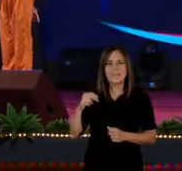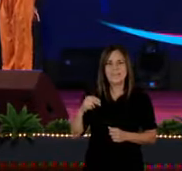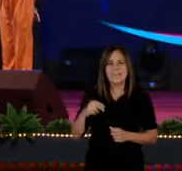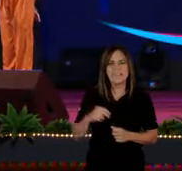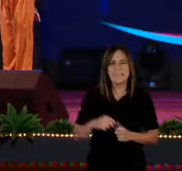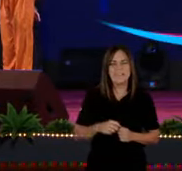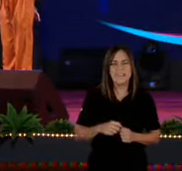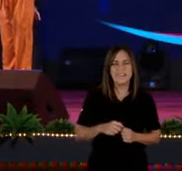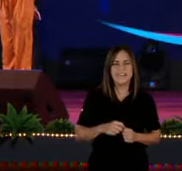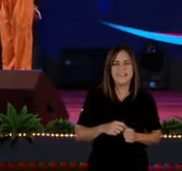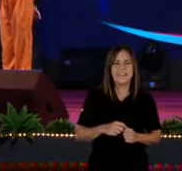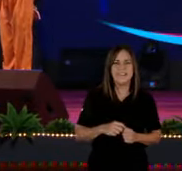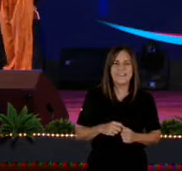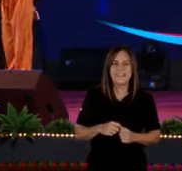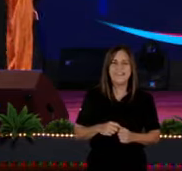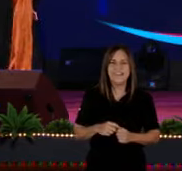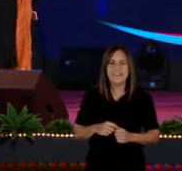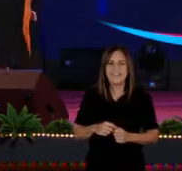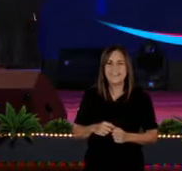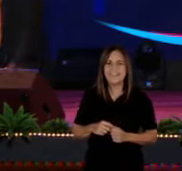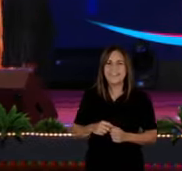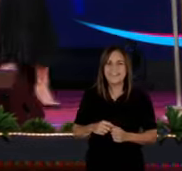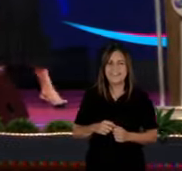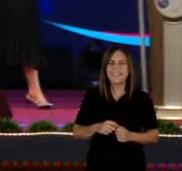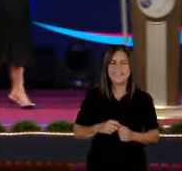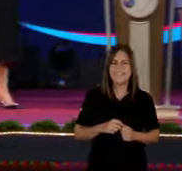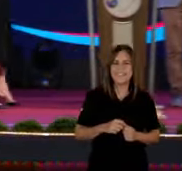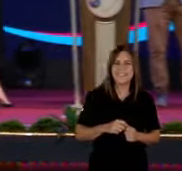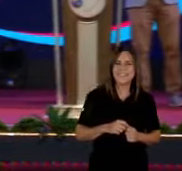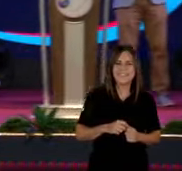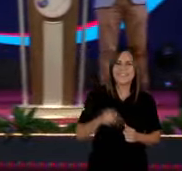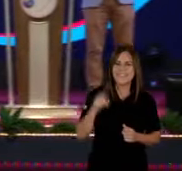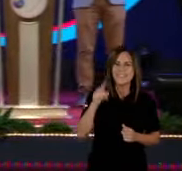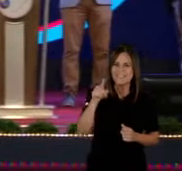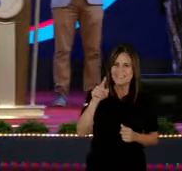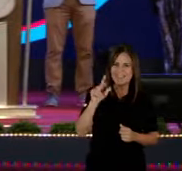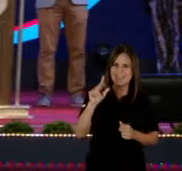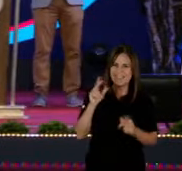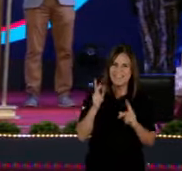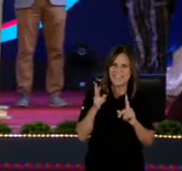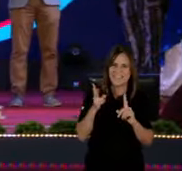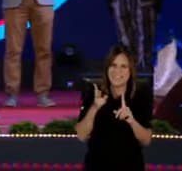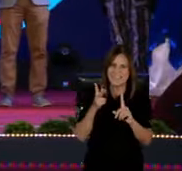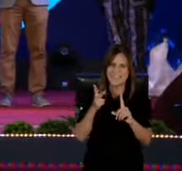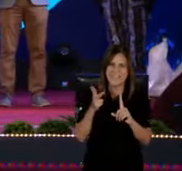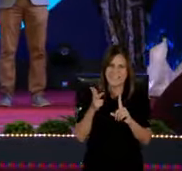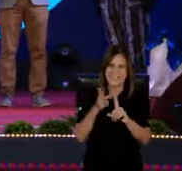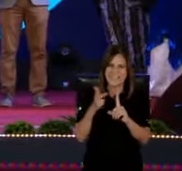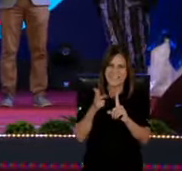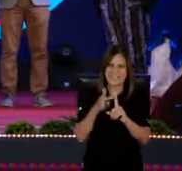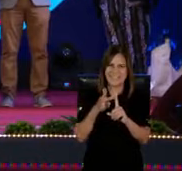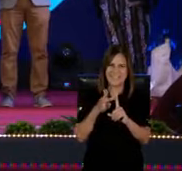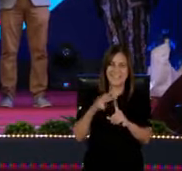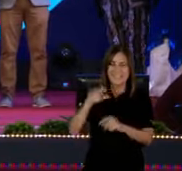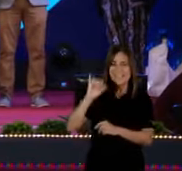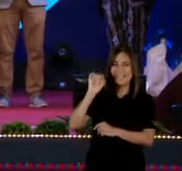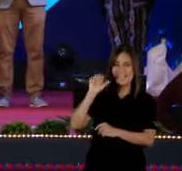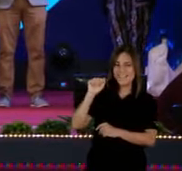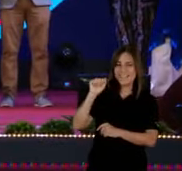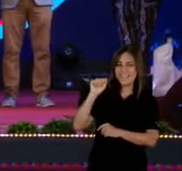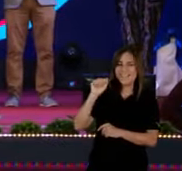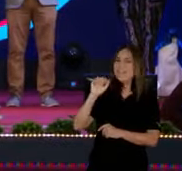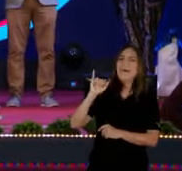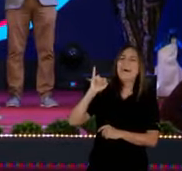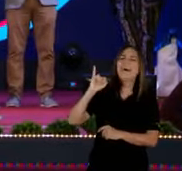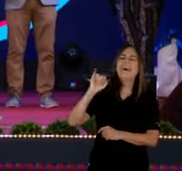De veras. Ay, santo. Aquí te, mira cómo te mira, Rafa. Isaías David son del mismo